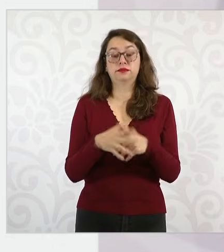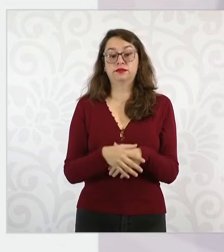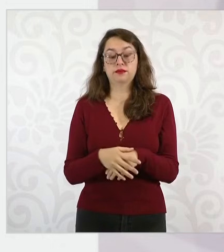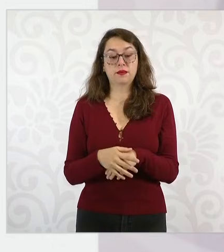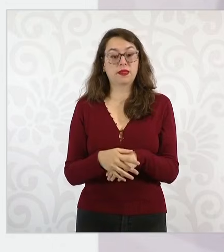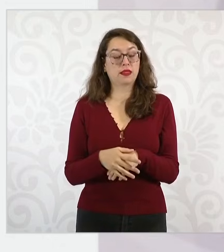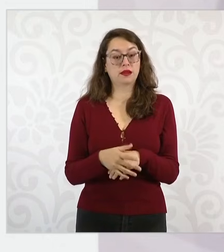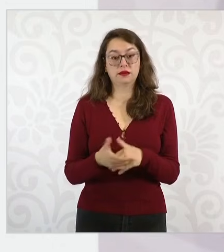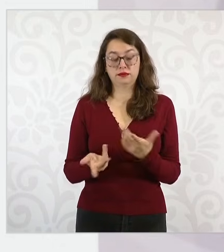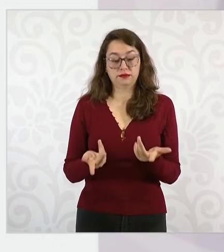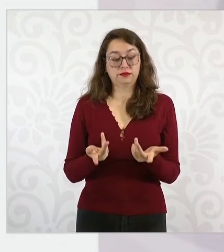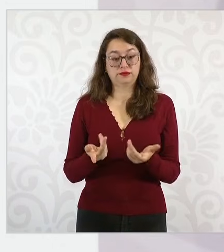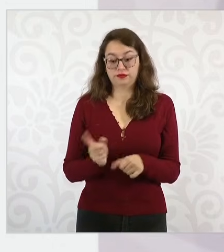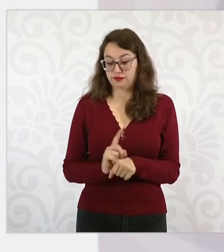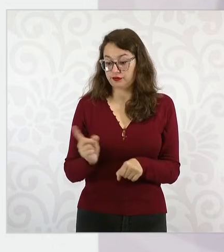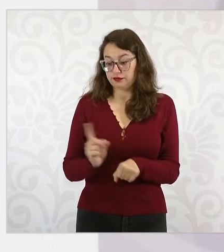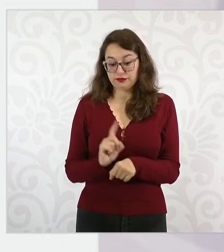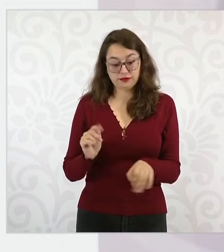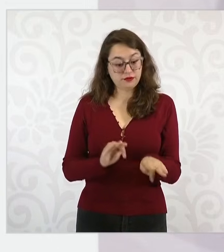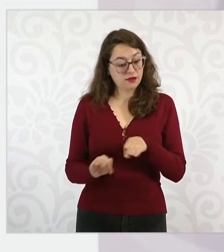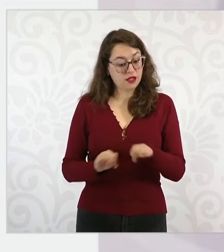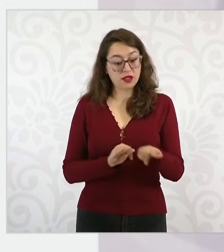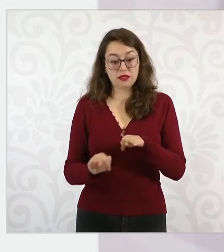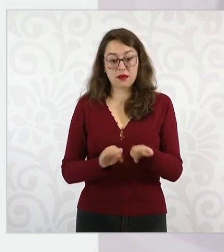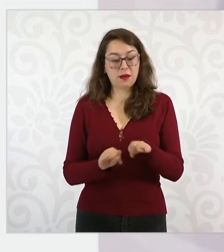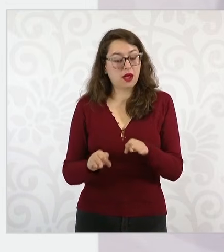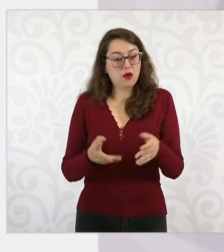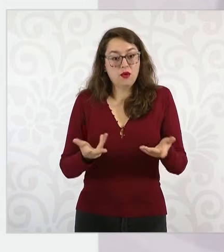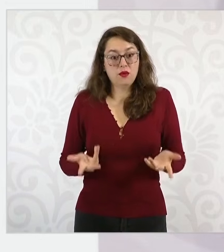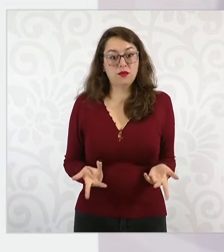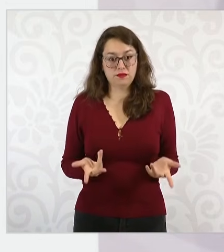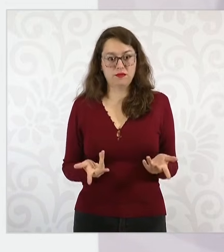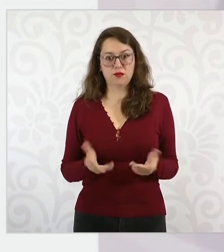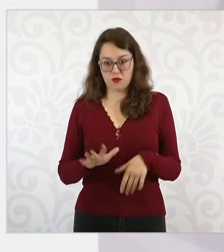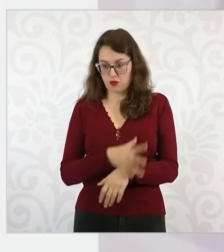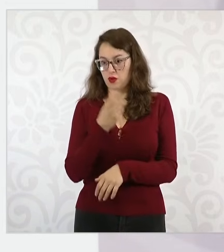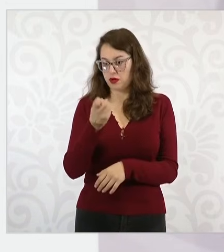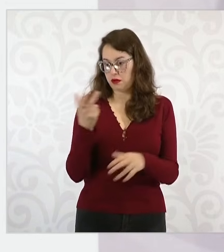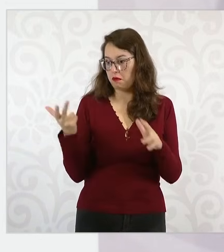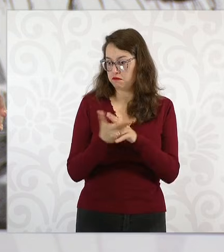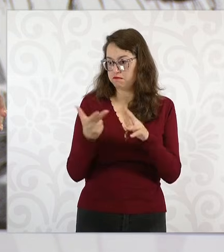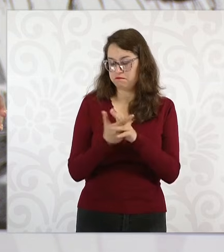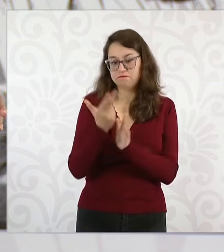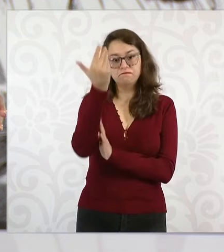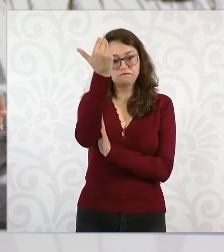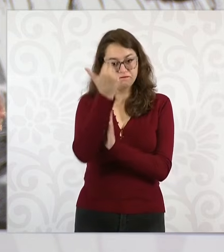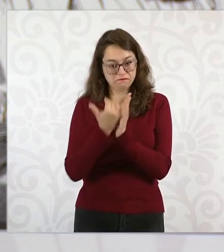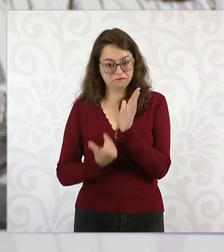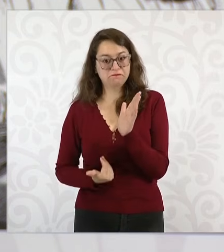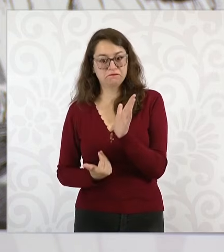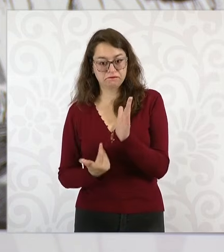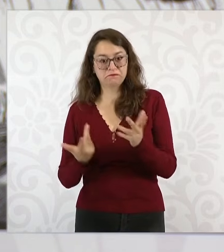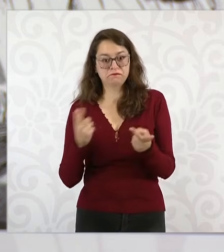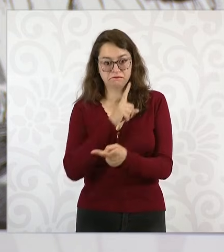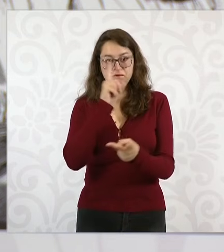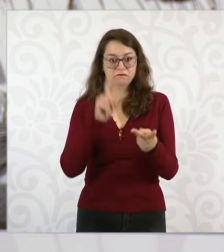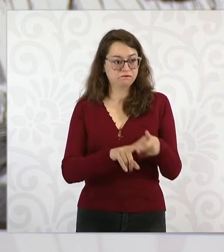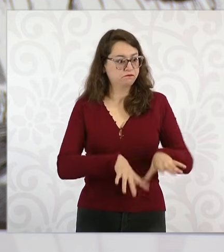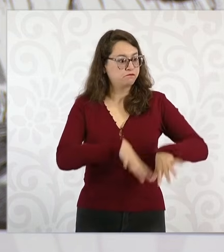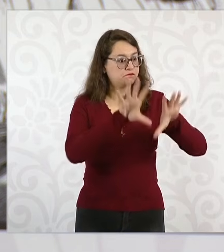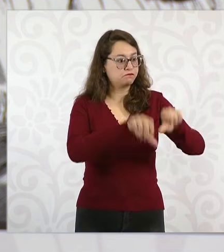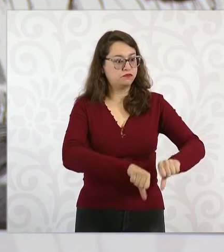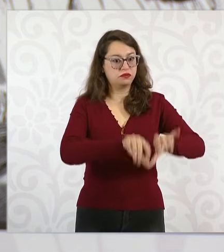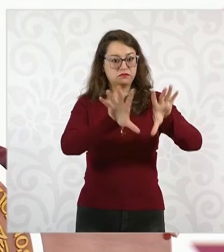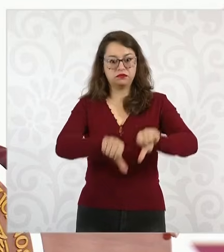Todos los días se trabaja en ello, si no, pues no tendríamos la disminución de homicidios que hemos logrado, ni la detención de